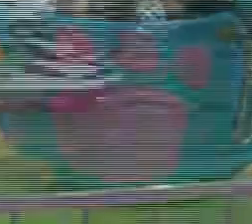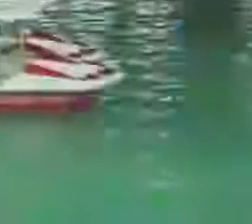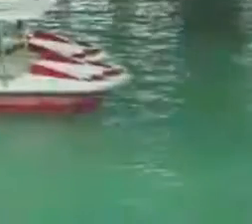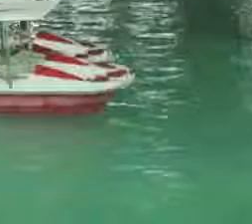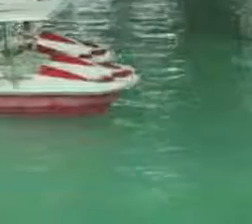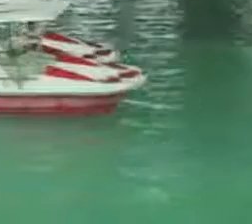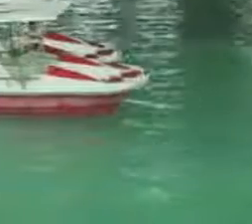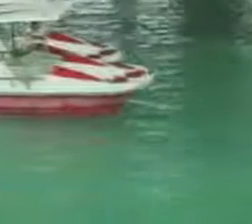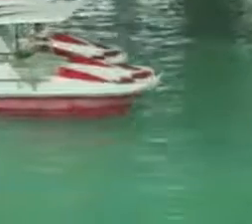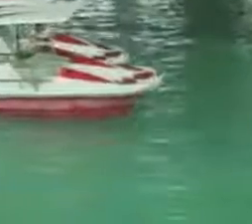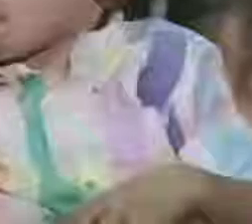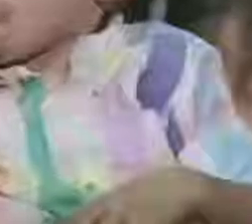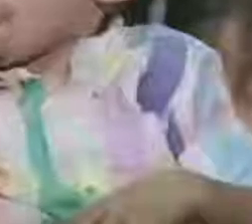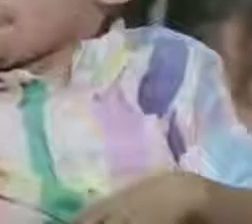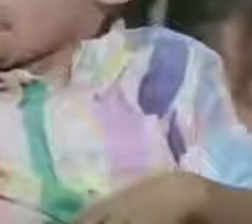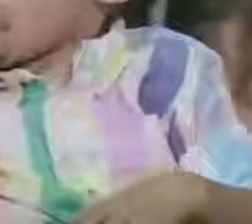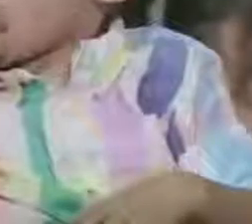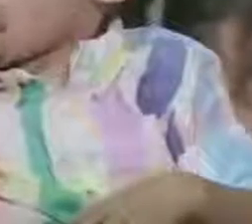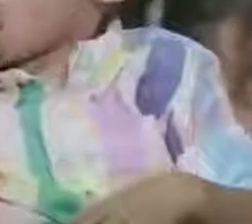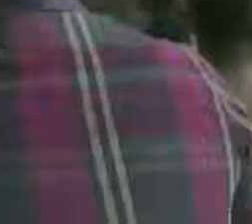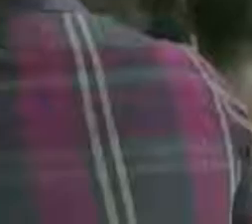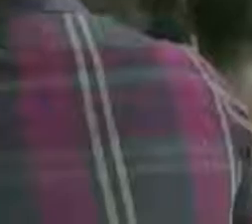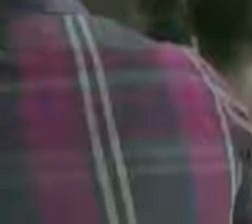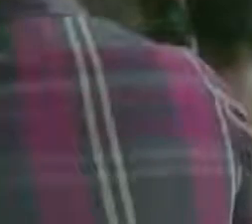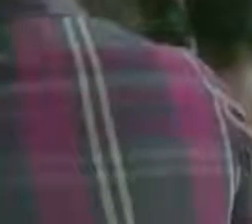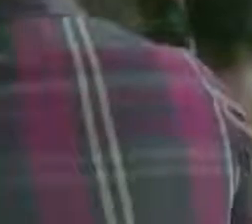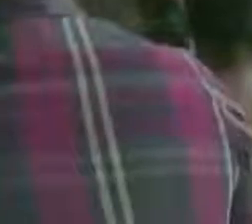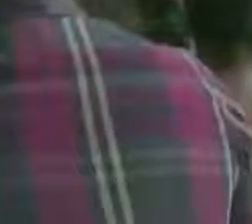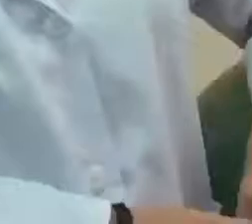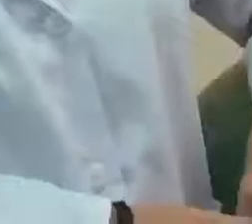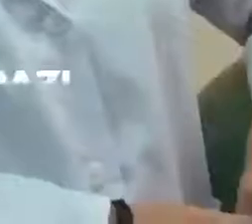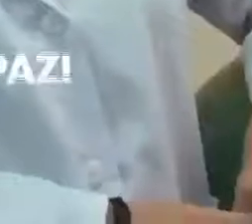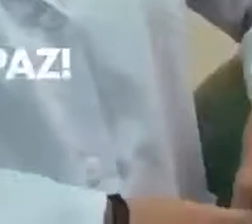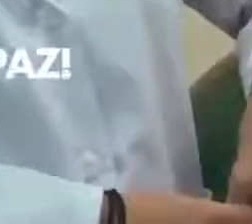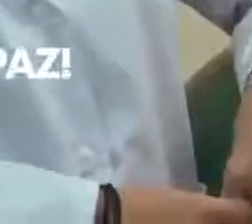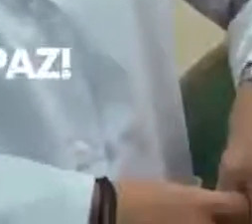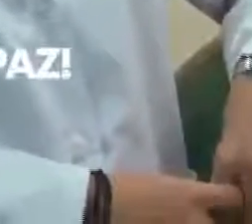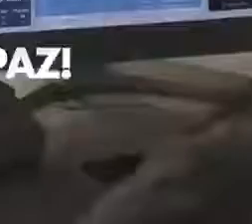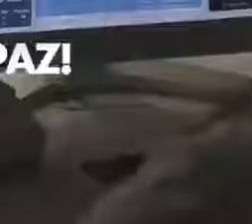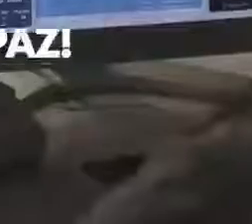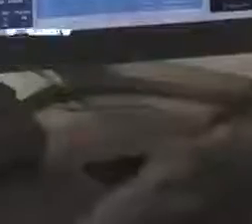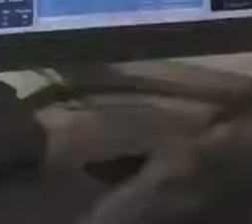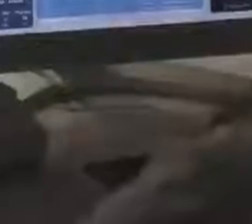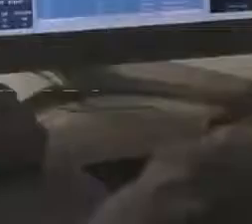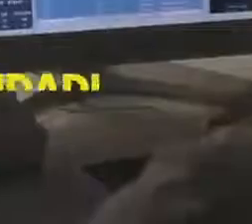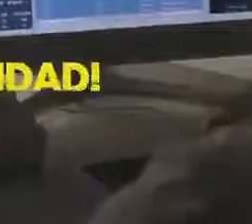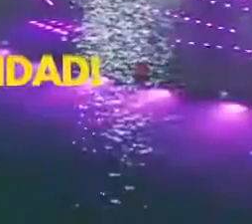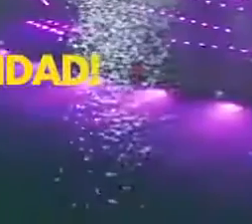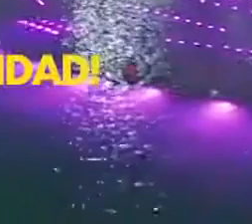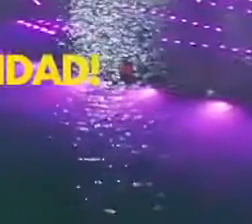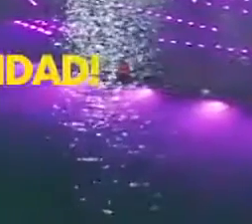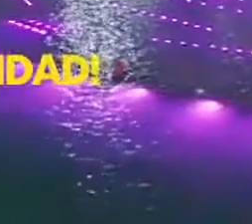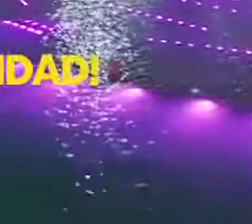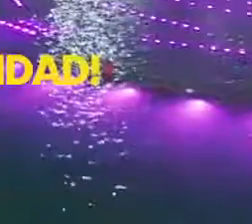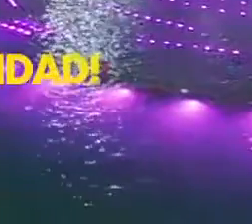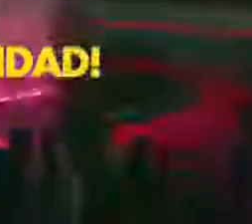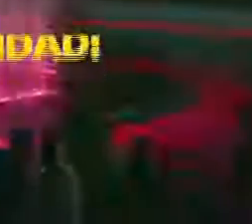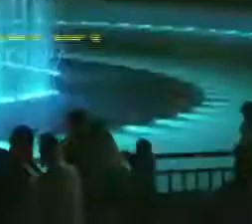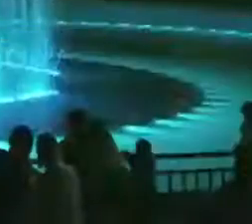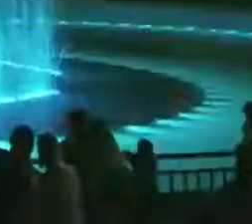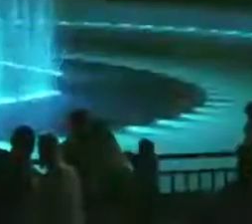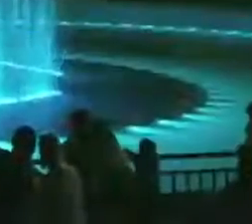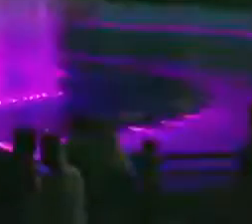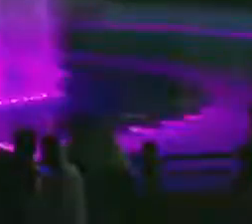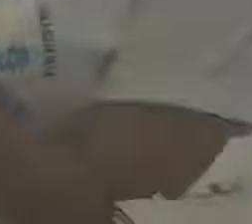Nicaragua quiere y merece amor. Amor en la familia y en la comunidad. Amor para la paz, porque amor es reconciliación